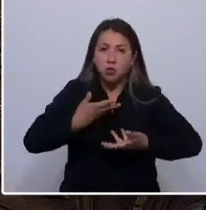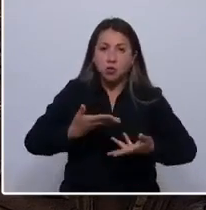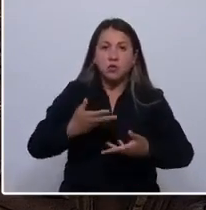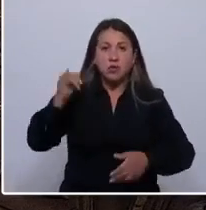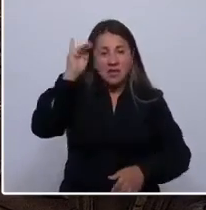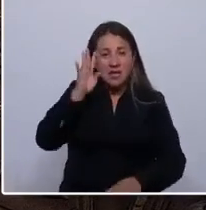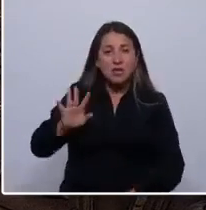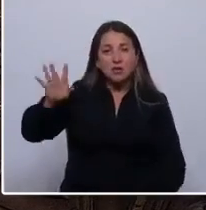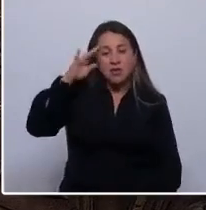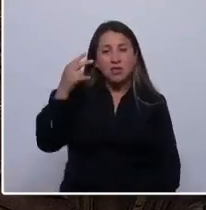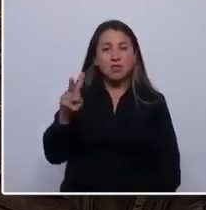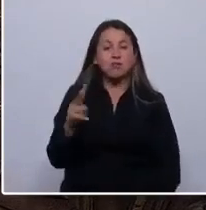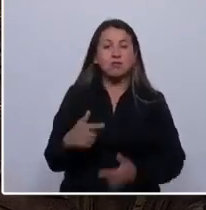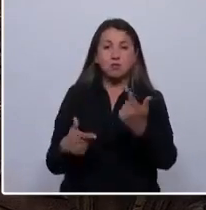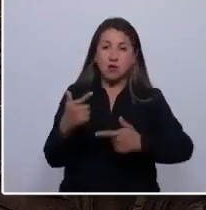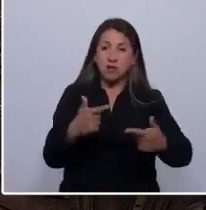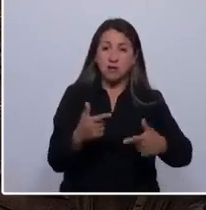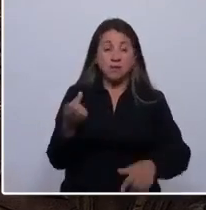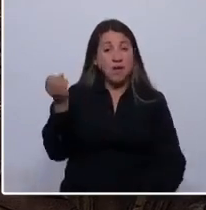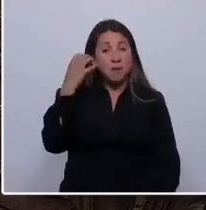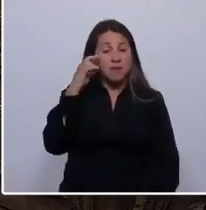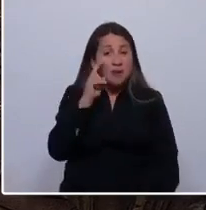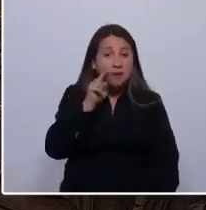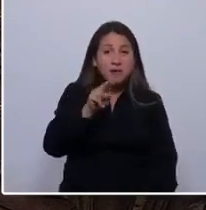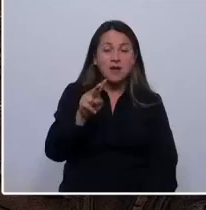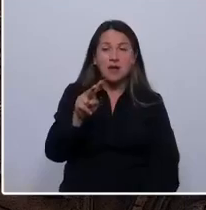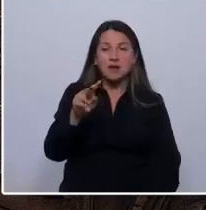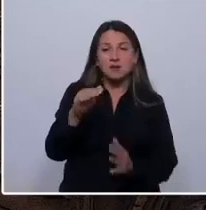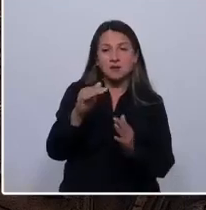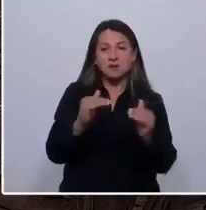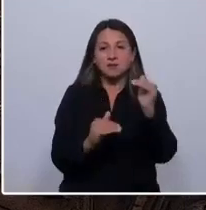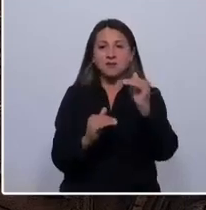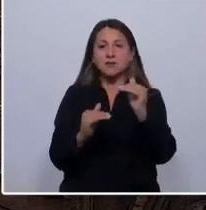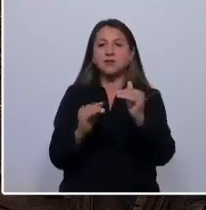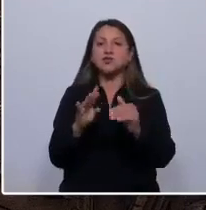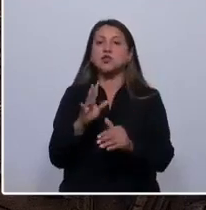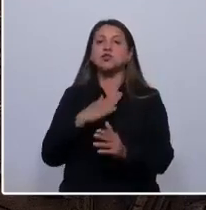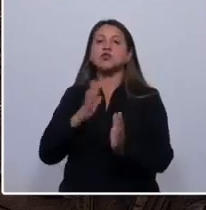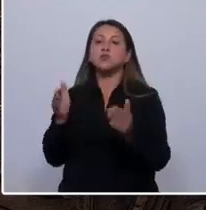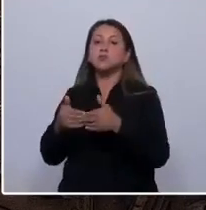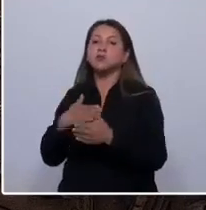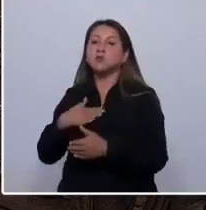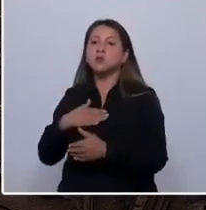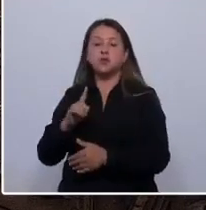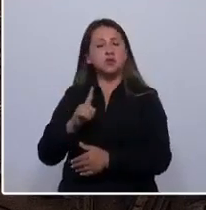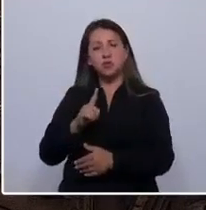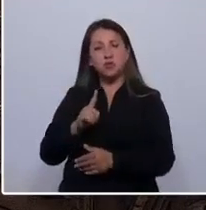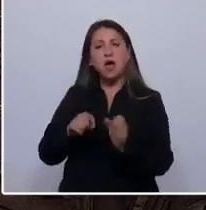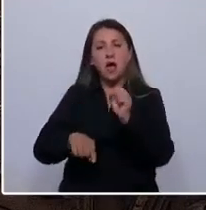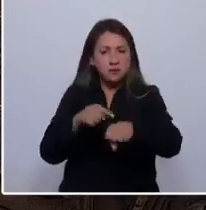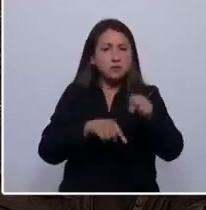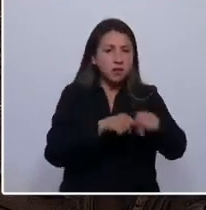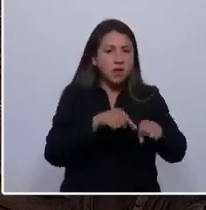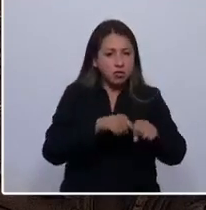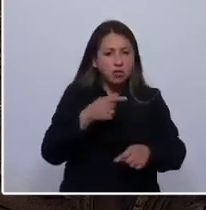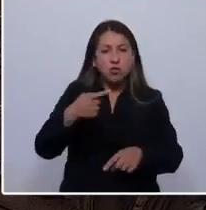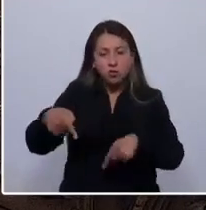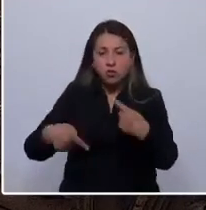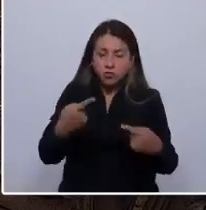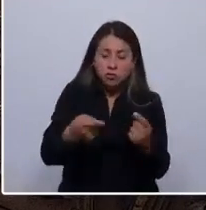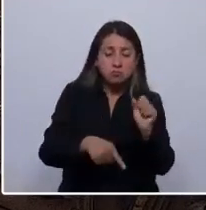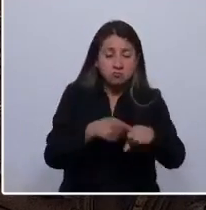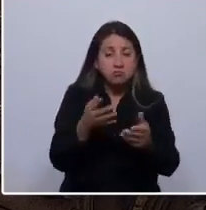políticas. Aprender a mirar por sobre nuestras ideas y pensamiento, aceptando al otro tal como